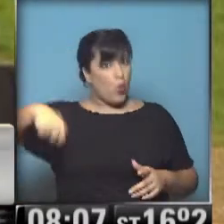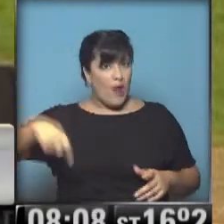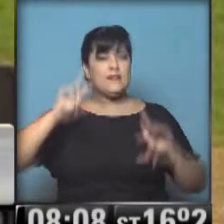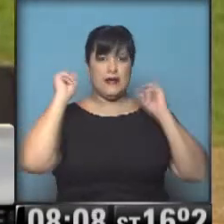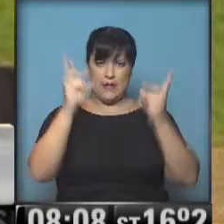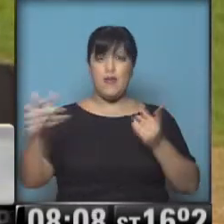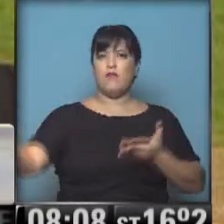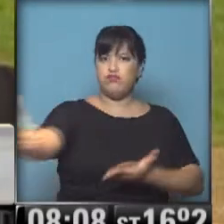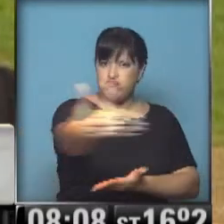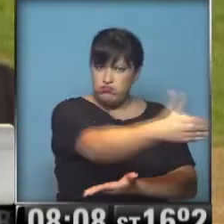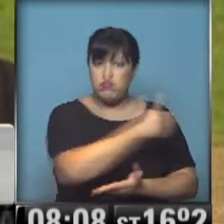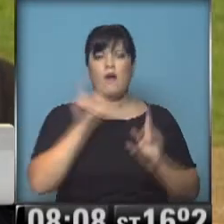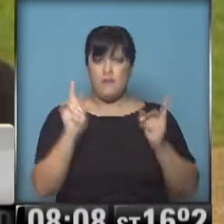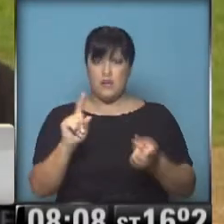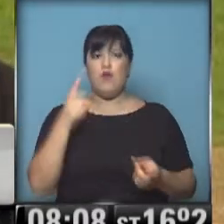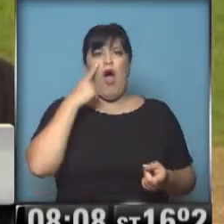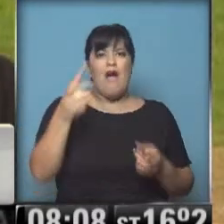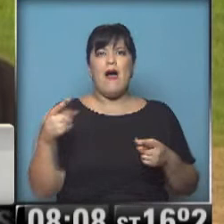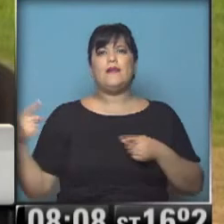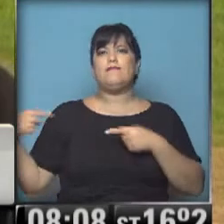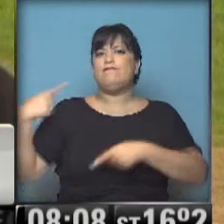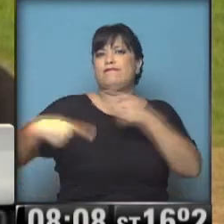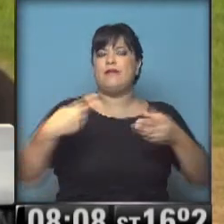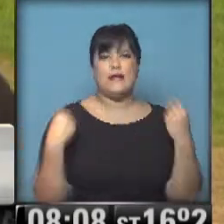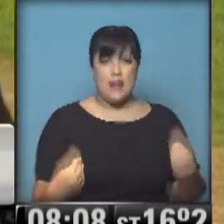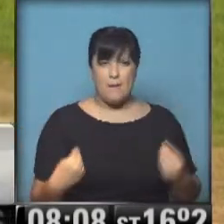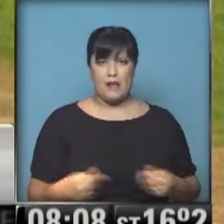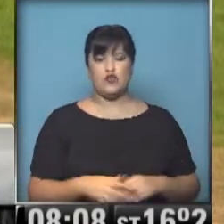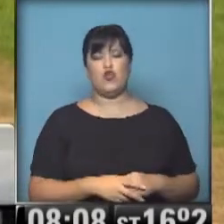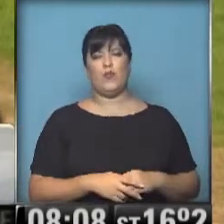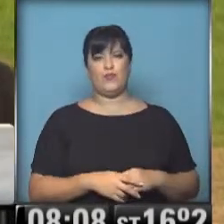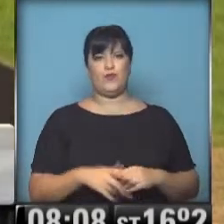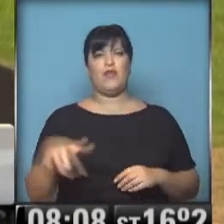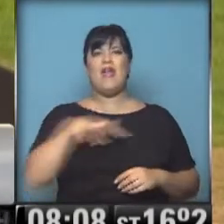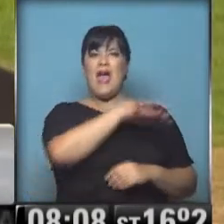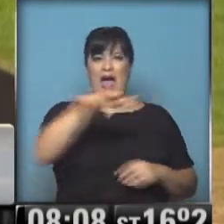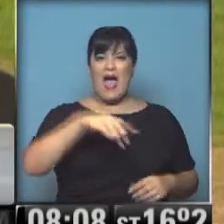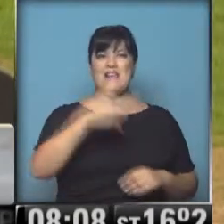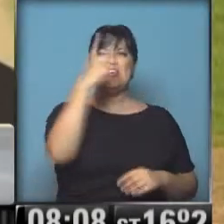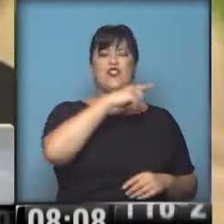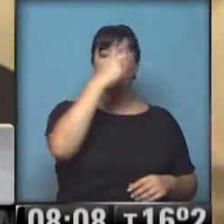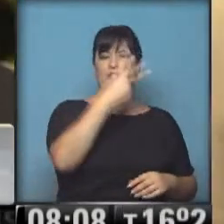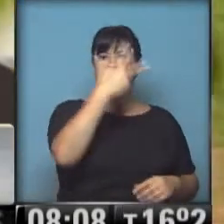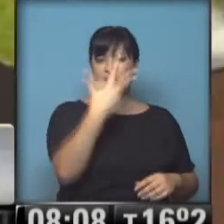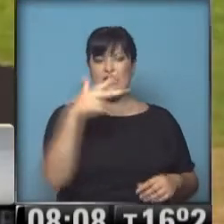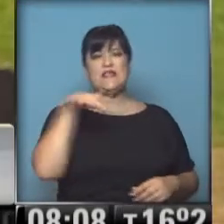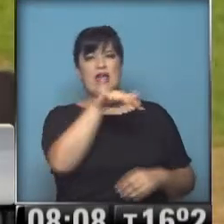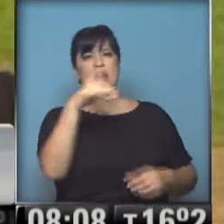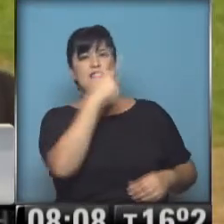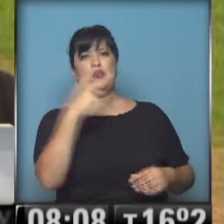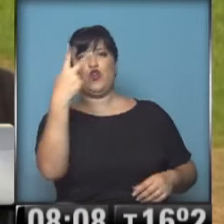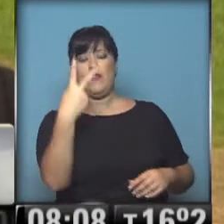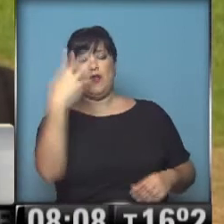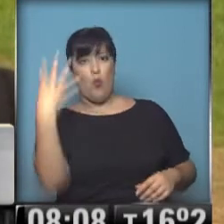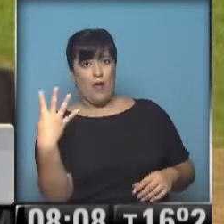para como parte del circuito represivo del área 123 y 124 así que esperamos que